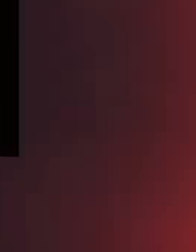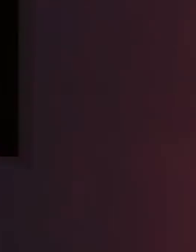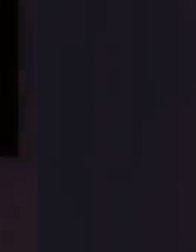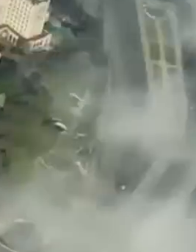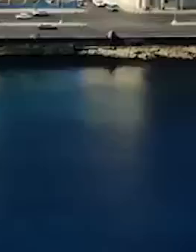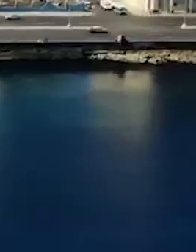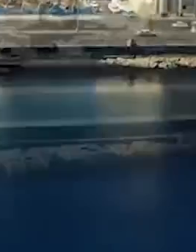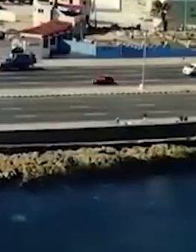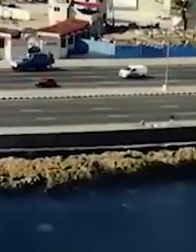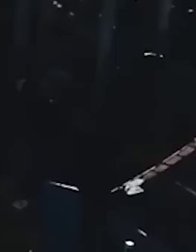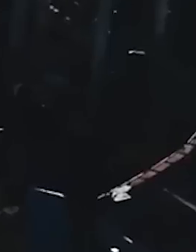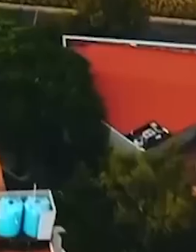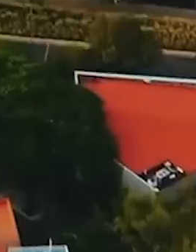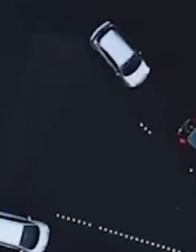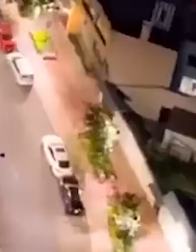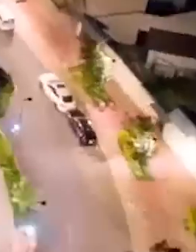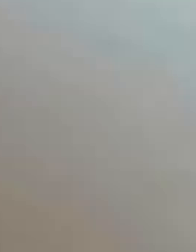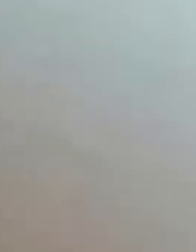Hola, hola.